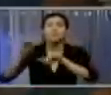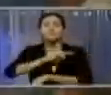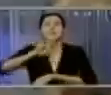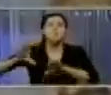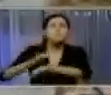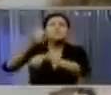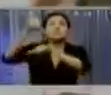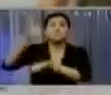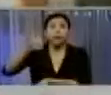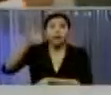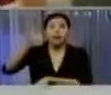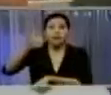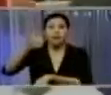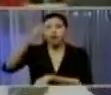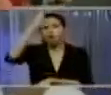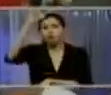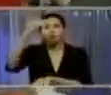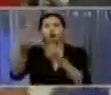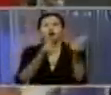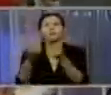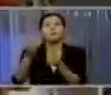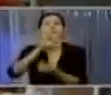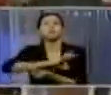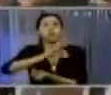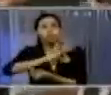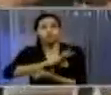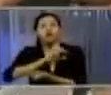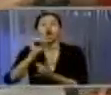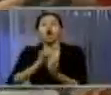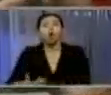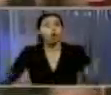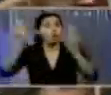del Consejo Económico y Social de la ONU.